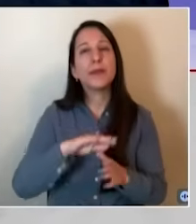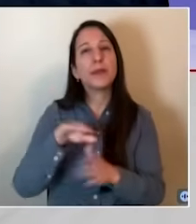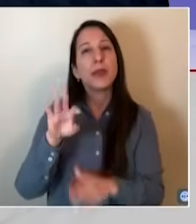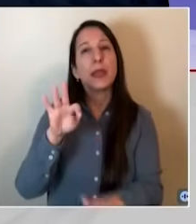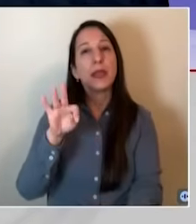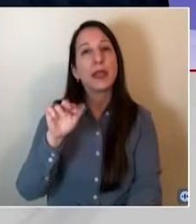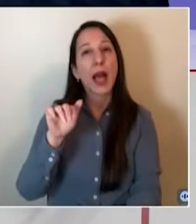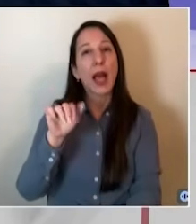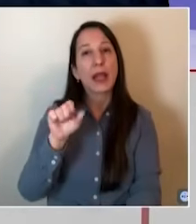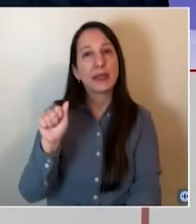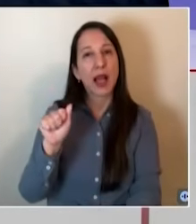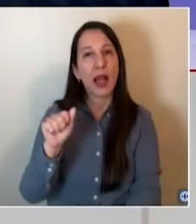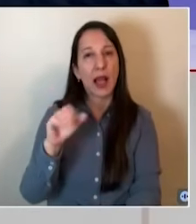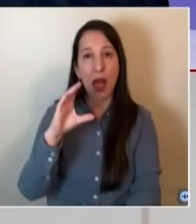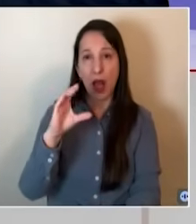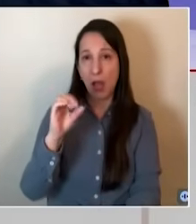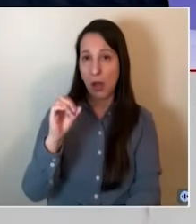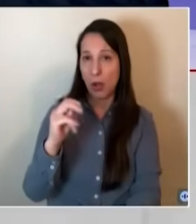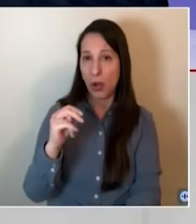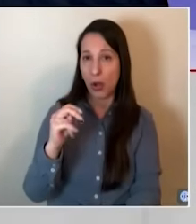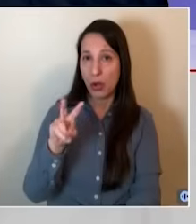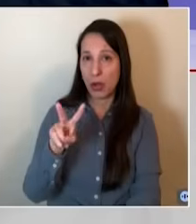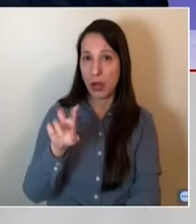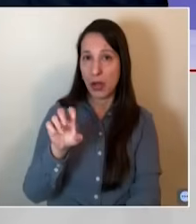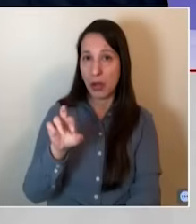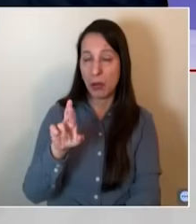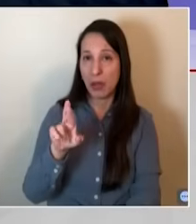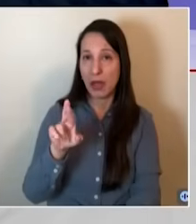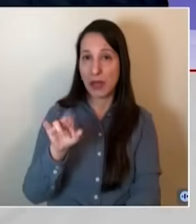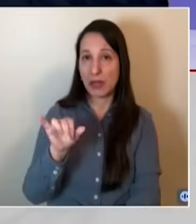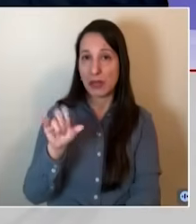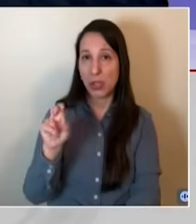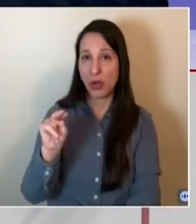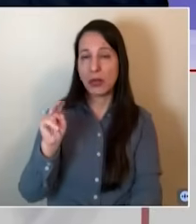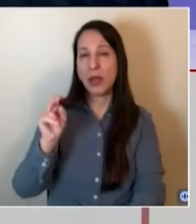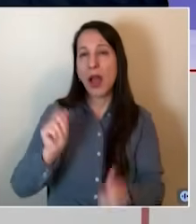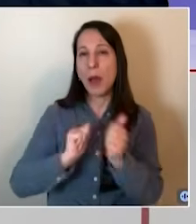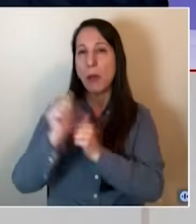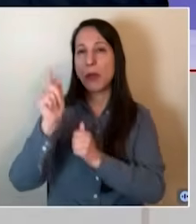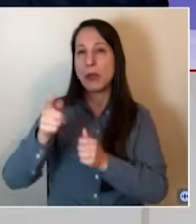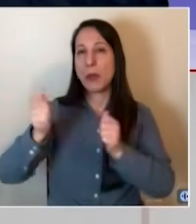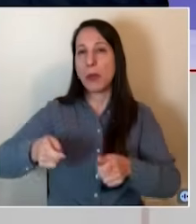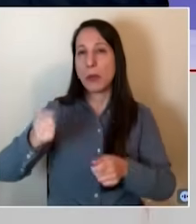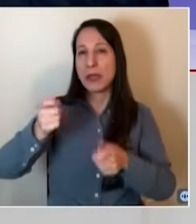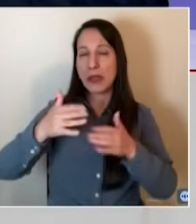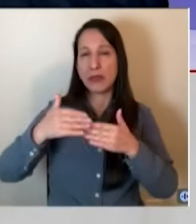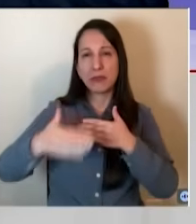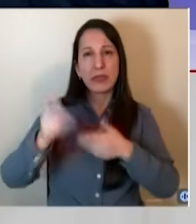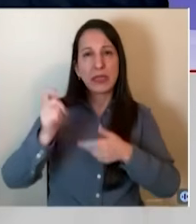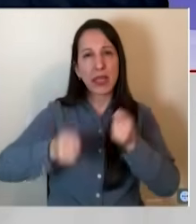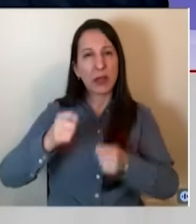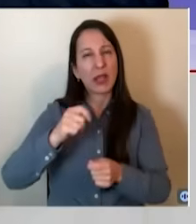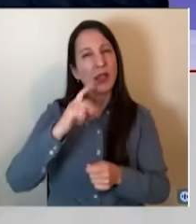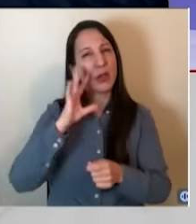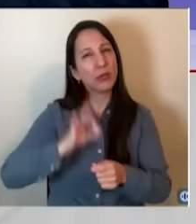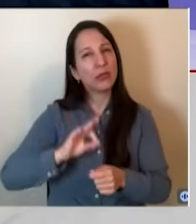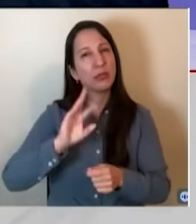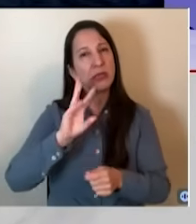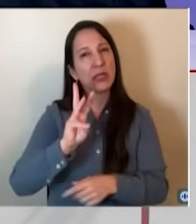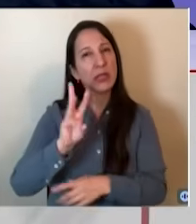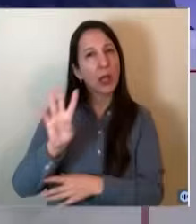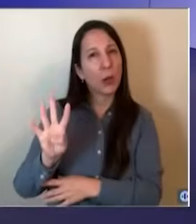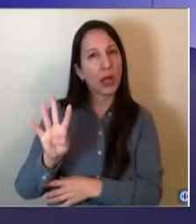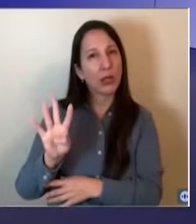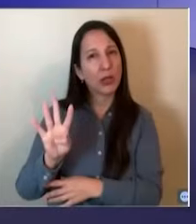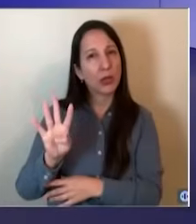que vimos, la aprobación del presidente a septiembre, en esta encuesta, si mal no me acuerdo, es como de 64, 65%. Vamos a la tercera